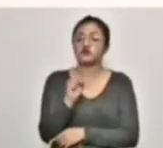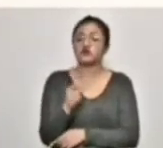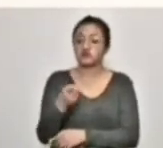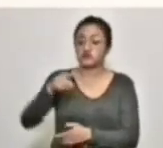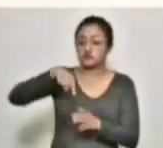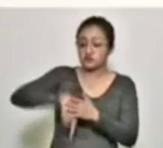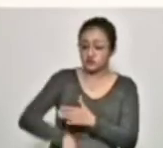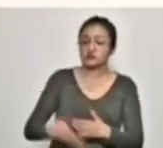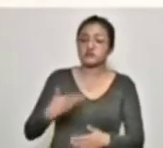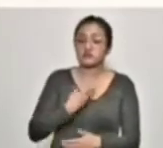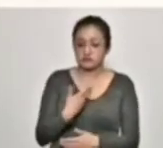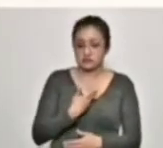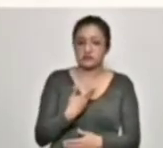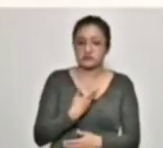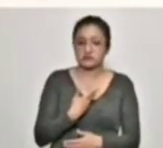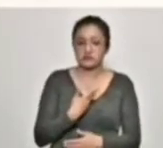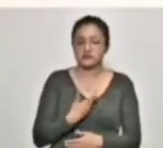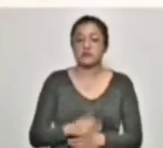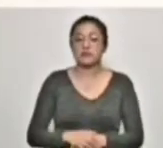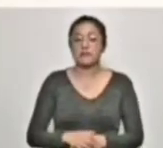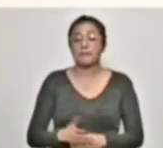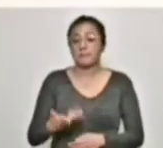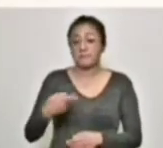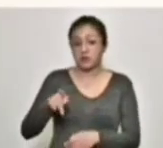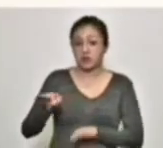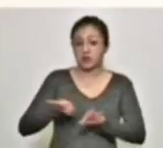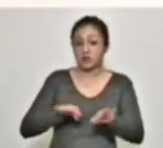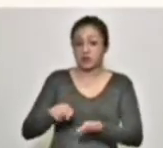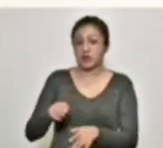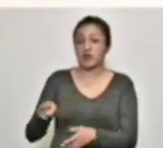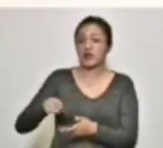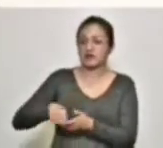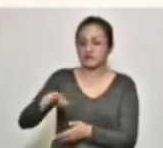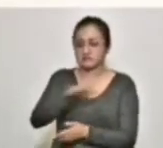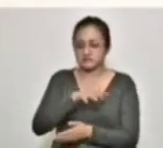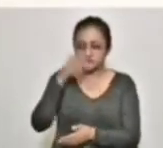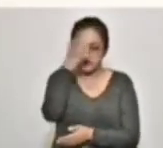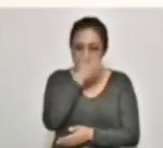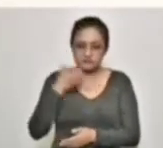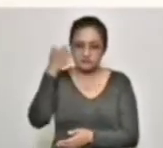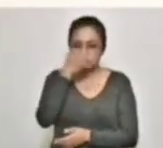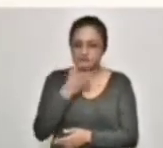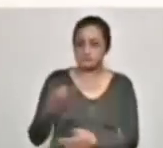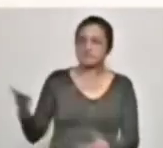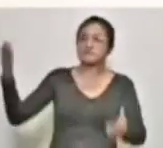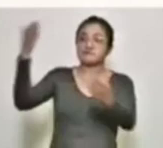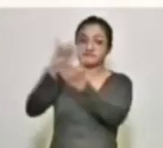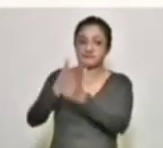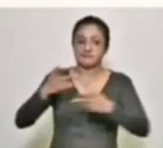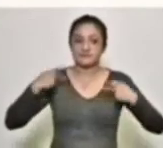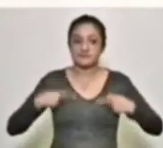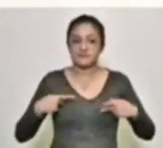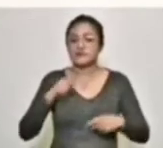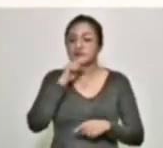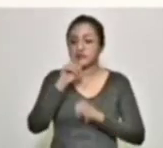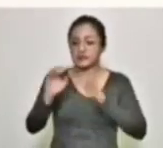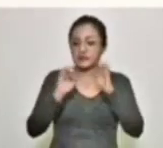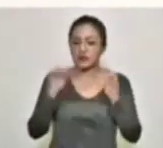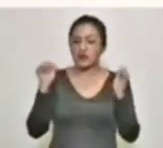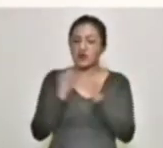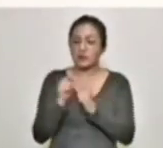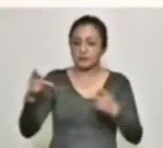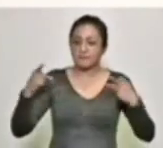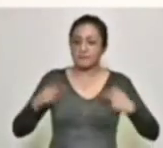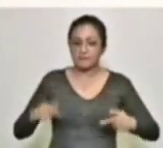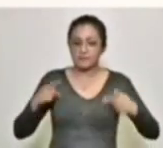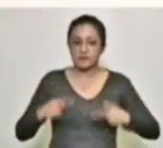Sin embargo, en el trabajo de campo, en los estudios presenciales y en las entrevistas con la